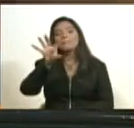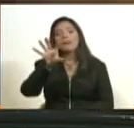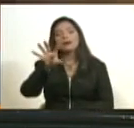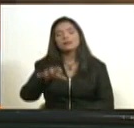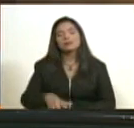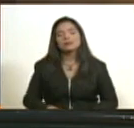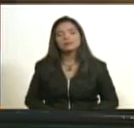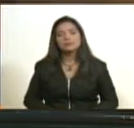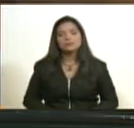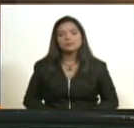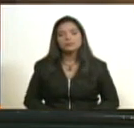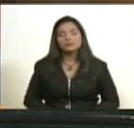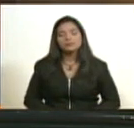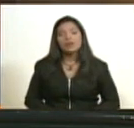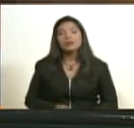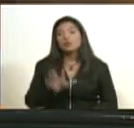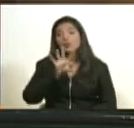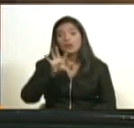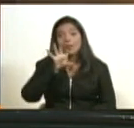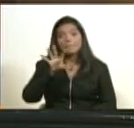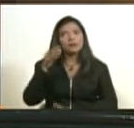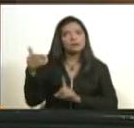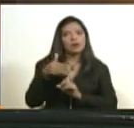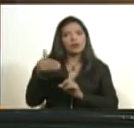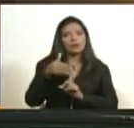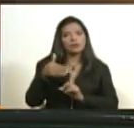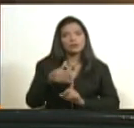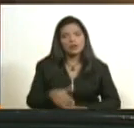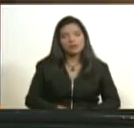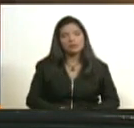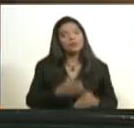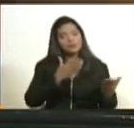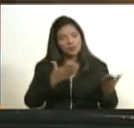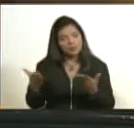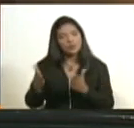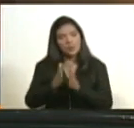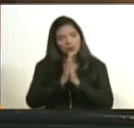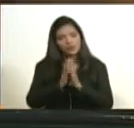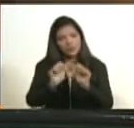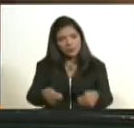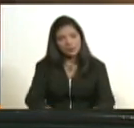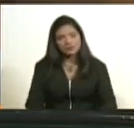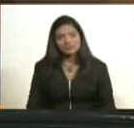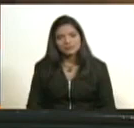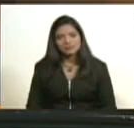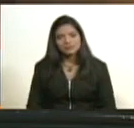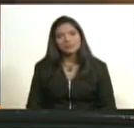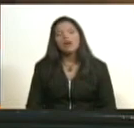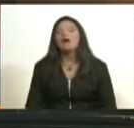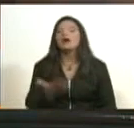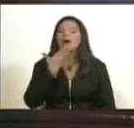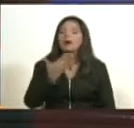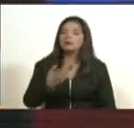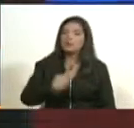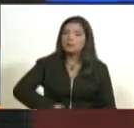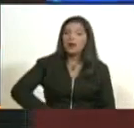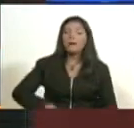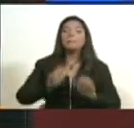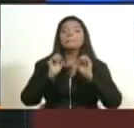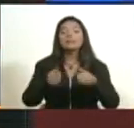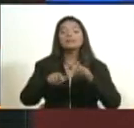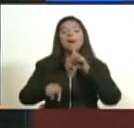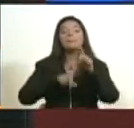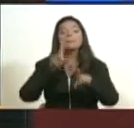martirizada, de una patria acosada. Bienvenido, por favor. Gracias, señor presidente. Para iniciar el ciclo